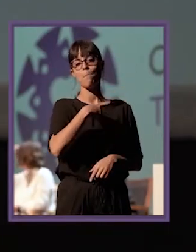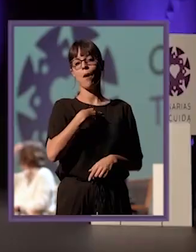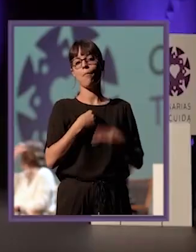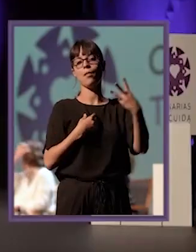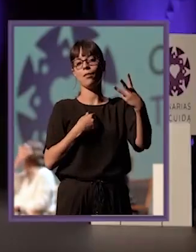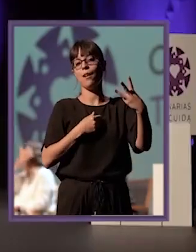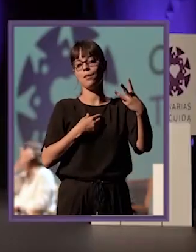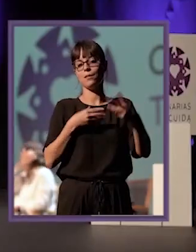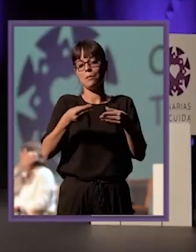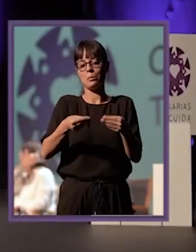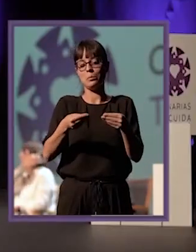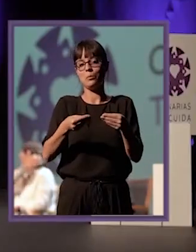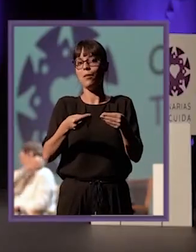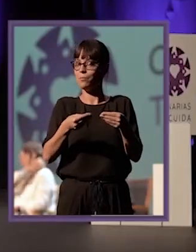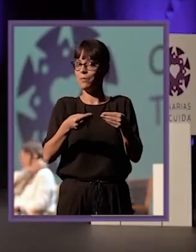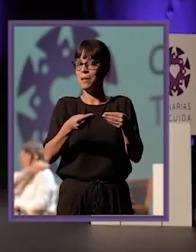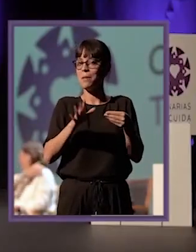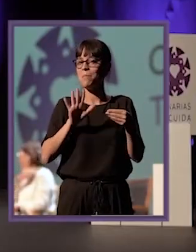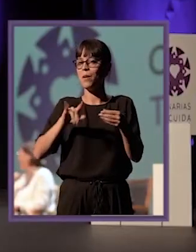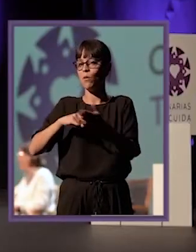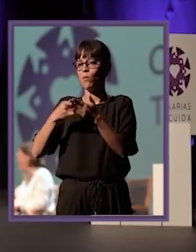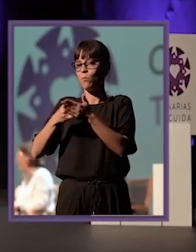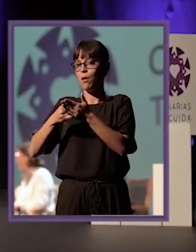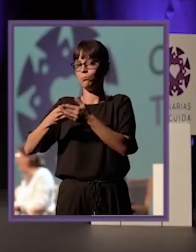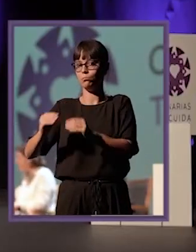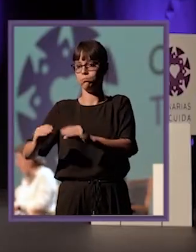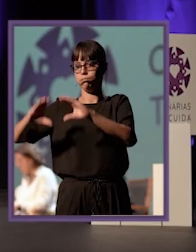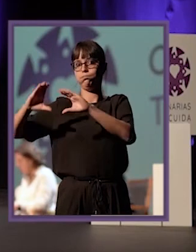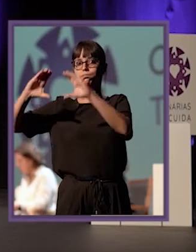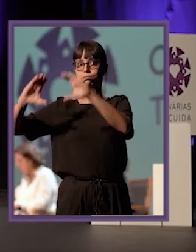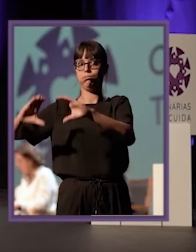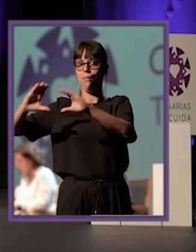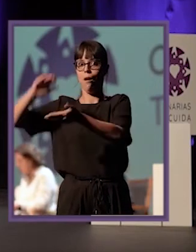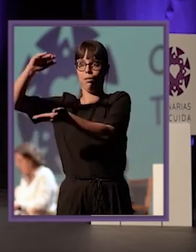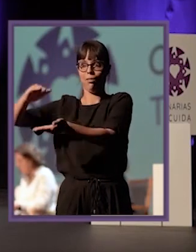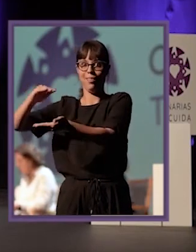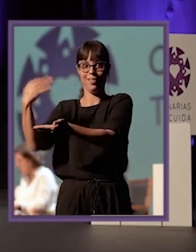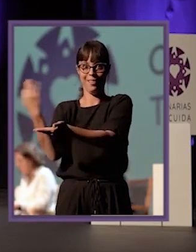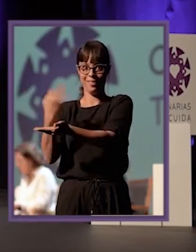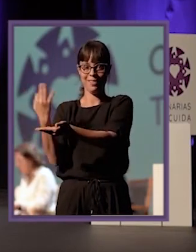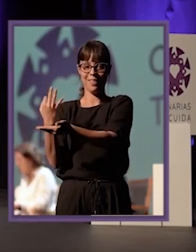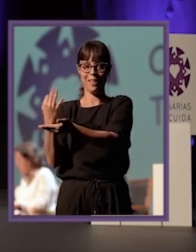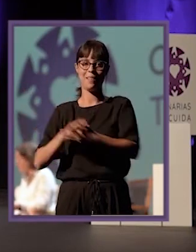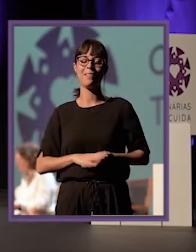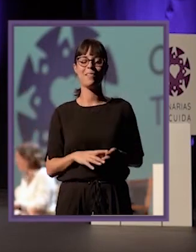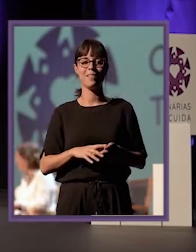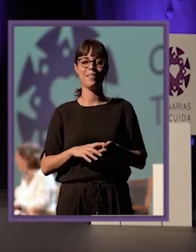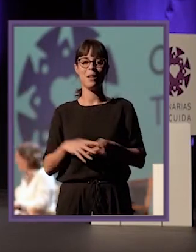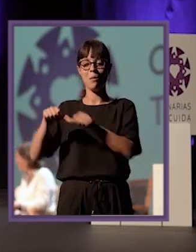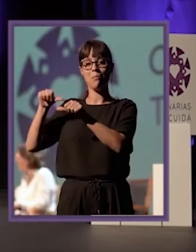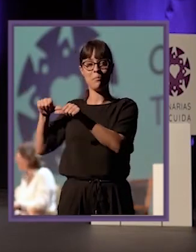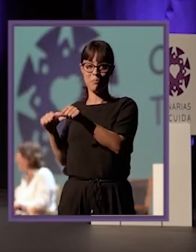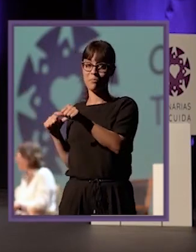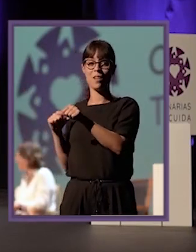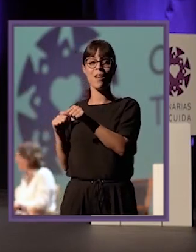plan tiene que ser un tocho bastante grande, mucho trabajo detrás de todo el equipo de la